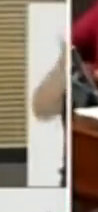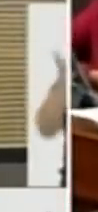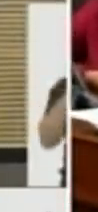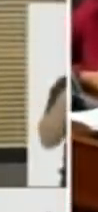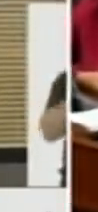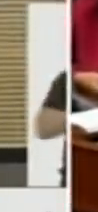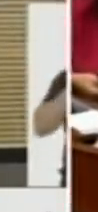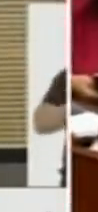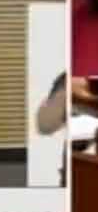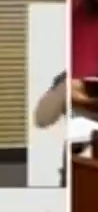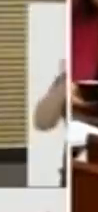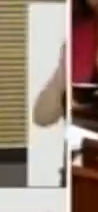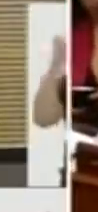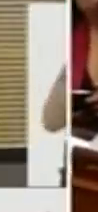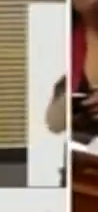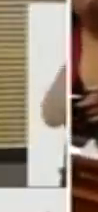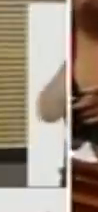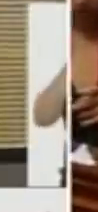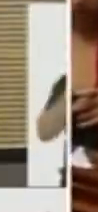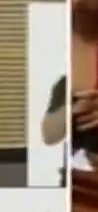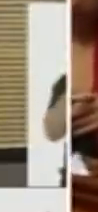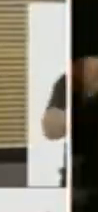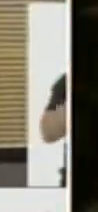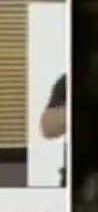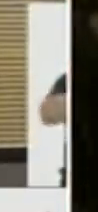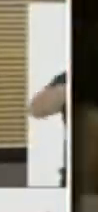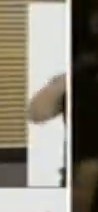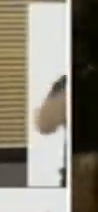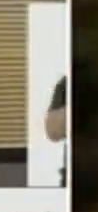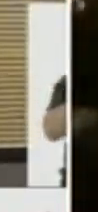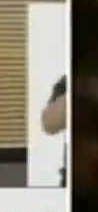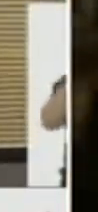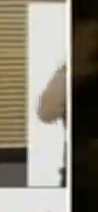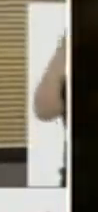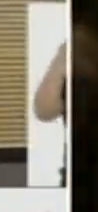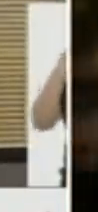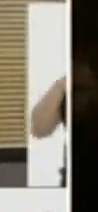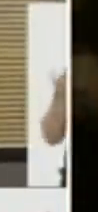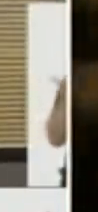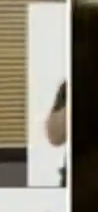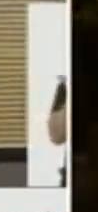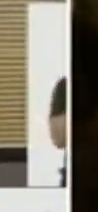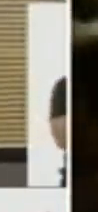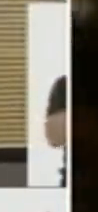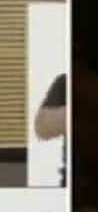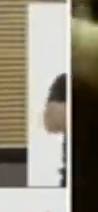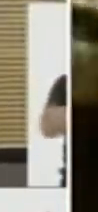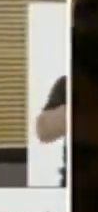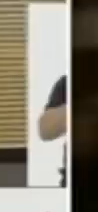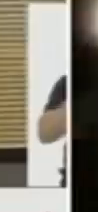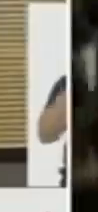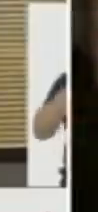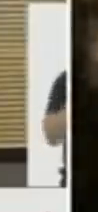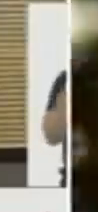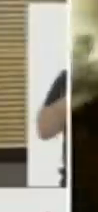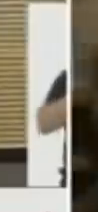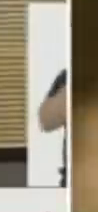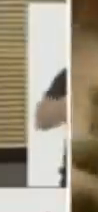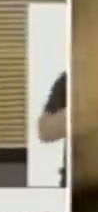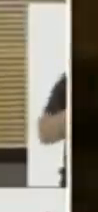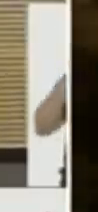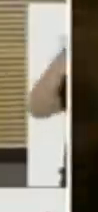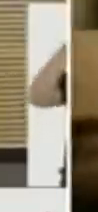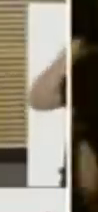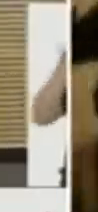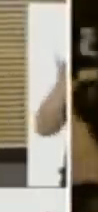integrantes del consejo de ministros arribaron al congreso después de las ocho y treinta de la mañana había sido por supuesto un día de tensión que se ha elevado en las últimas horas